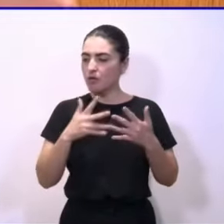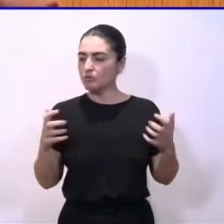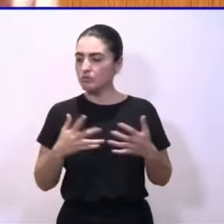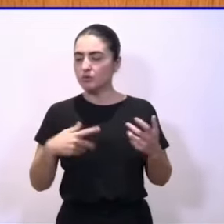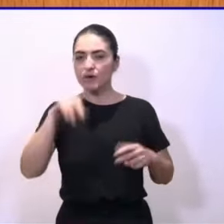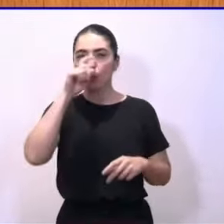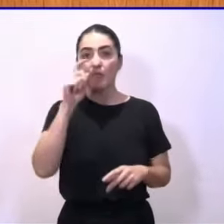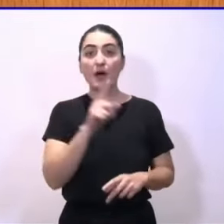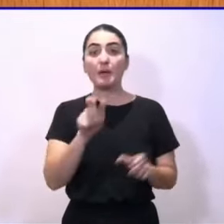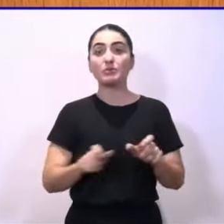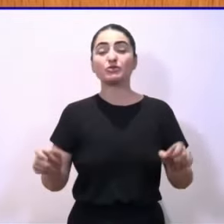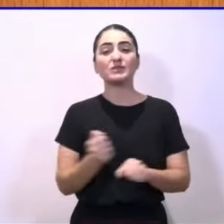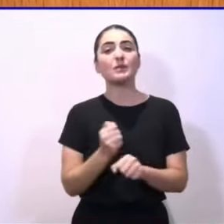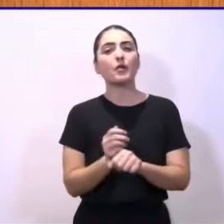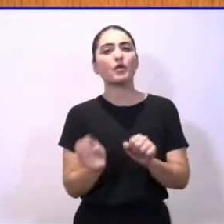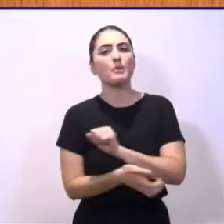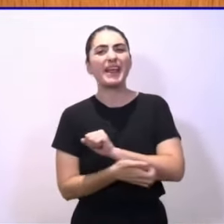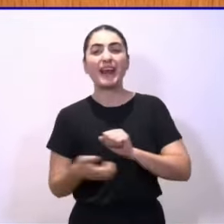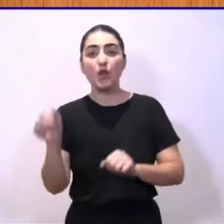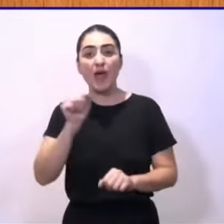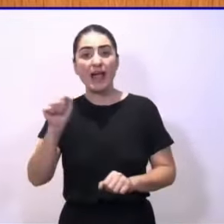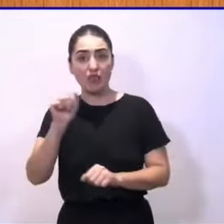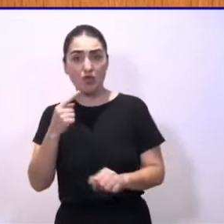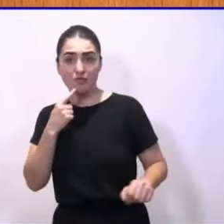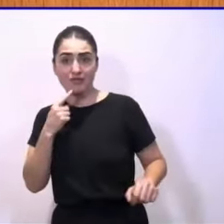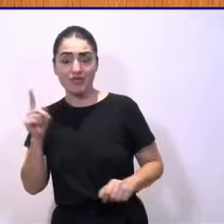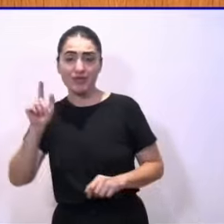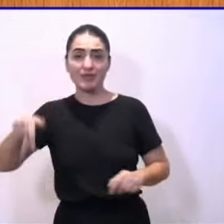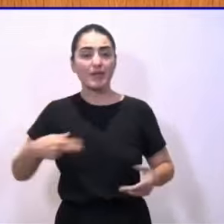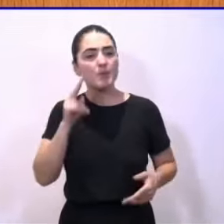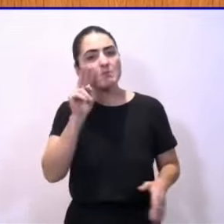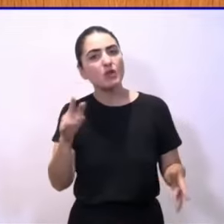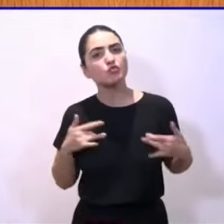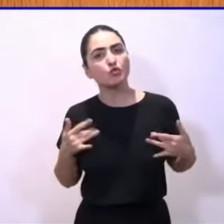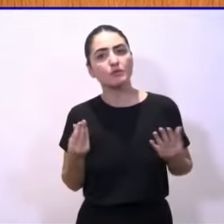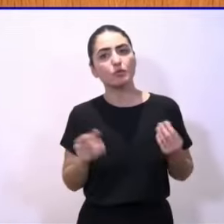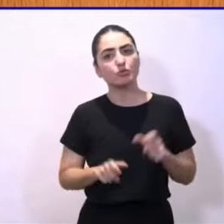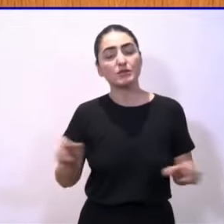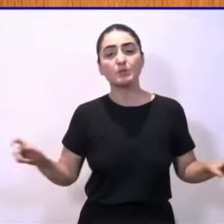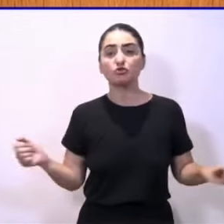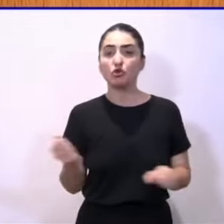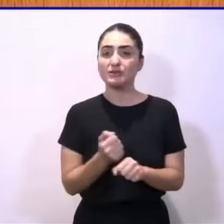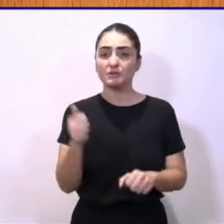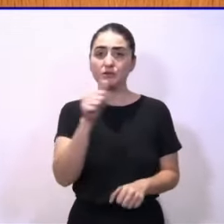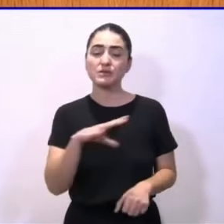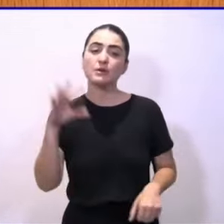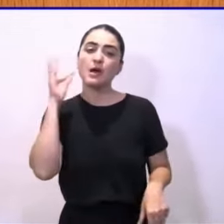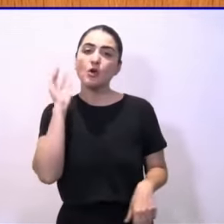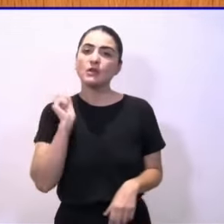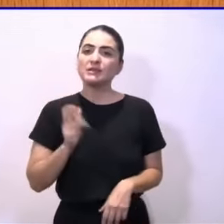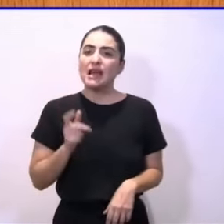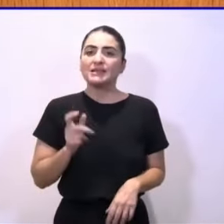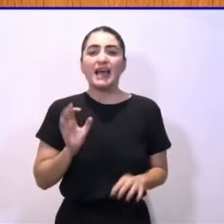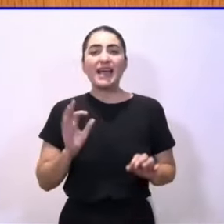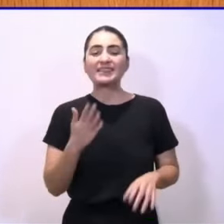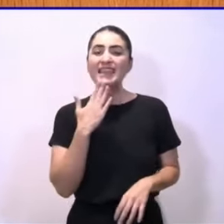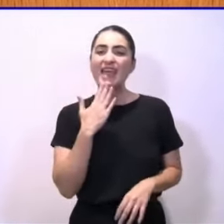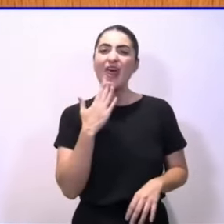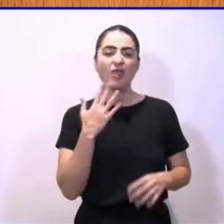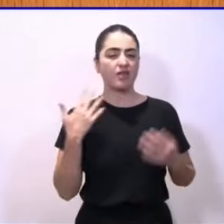trabajadores también se ve en aquella canción y se ve también en el sufrimiento que muchos trabajadores y trabajadoras en ocasiones con unas edades que